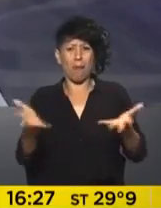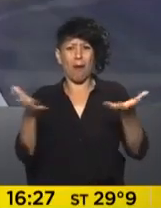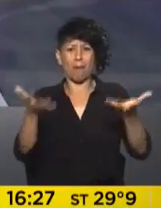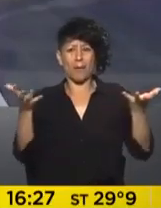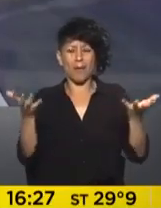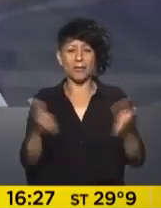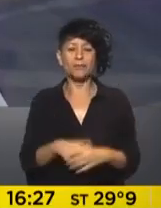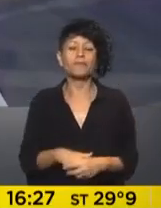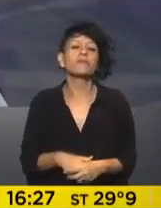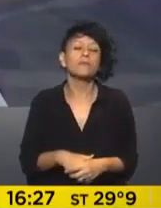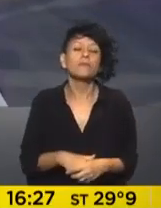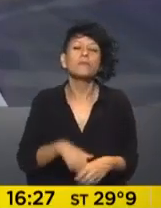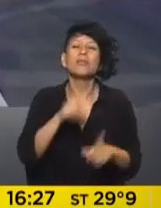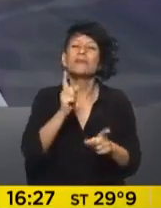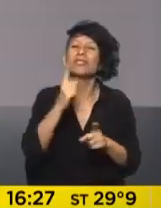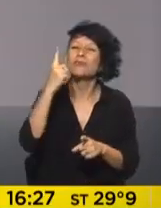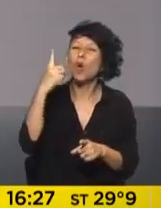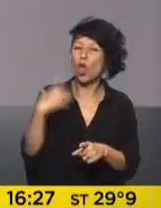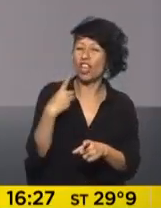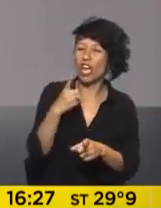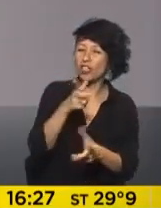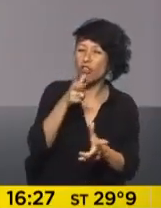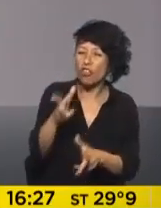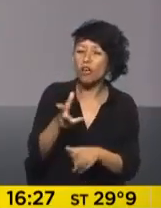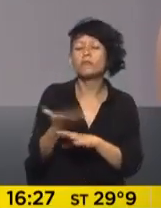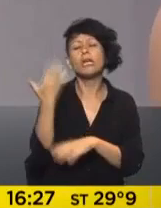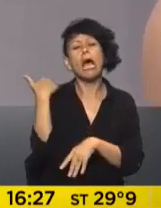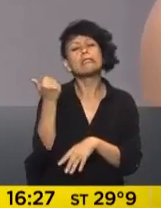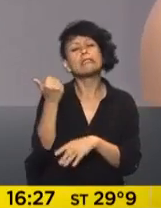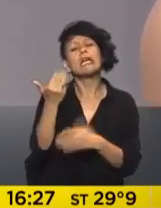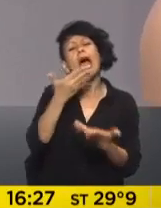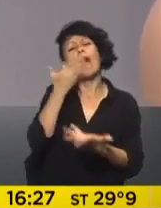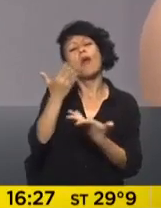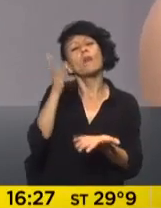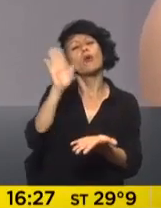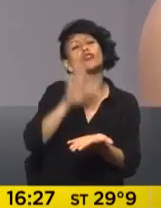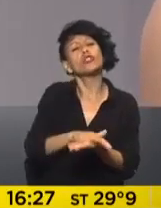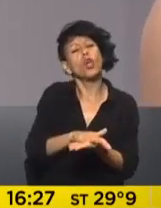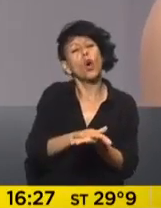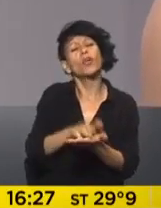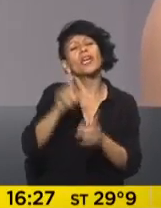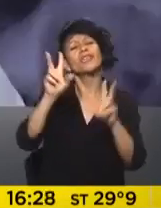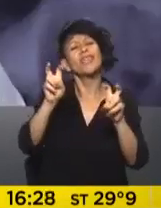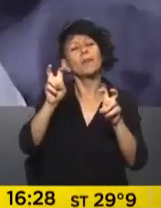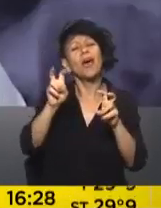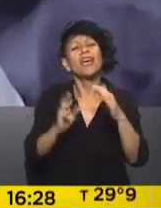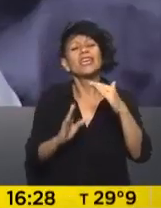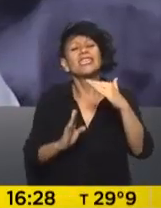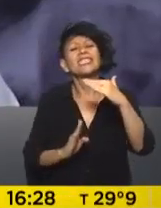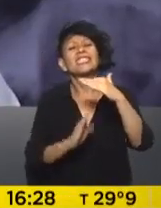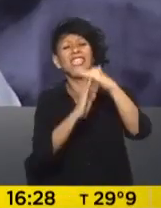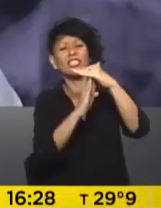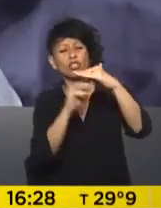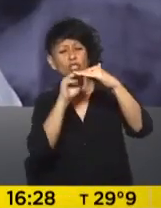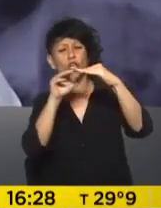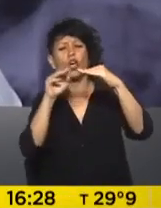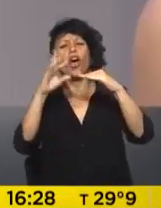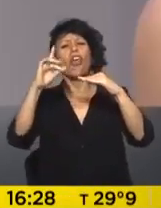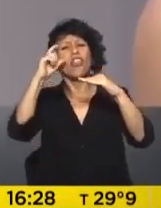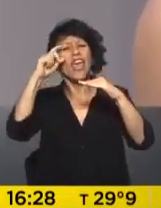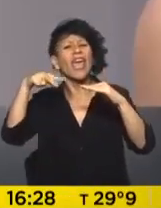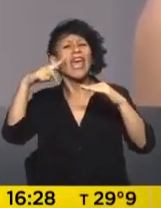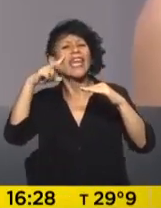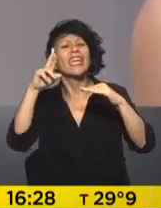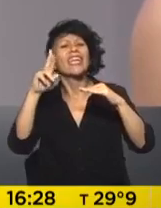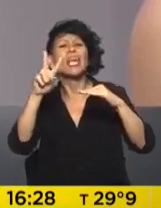principio, Patricio, y quiero preguntártelo, ayer hablábamos con una especialista en comunicación sobre lo que ella denominó el techo de Nirvana, que es como esta ilusión de que los derechos